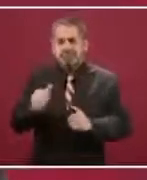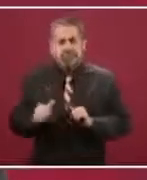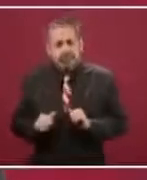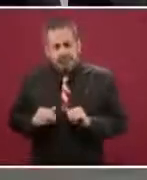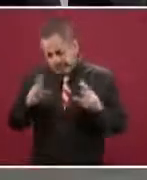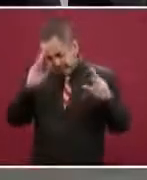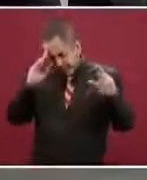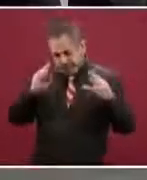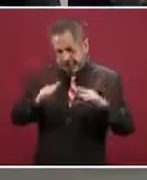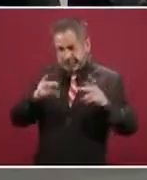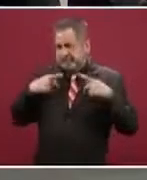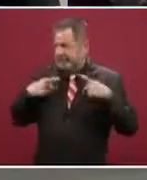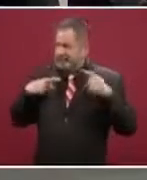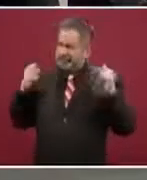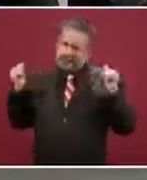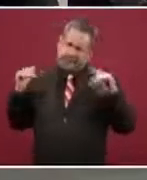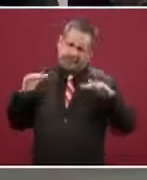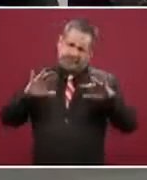concentrar a la gente